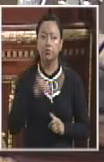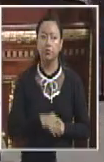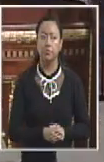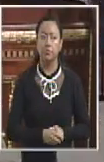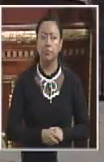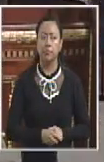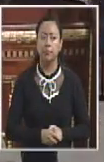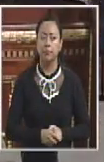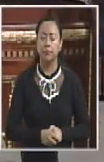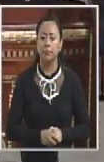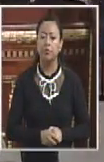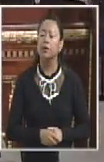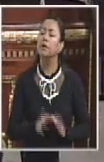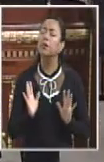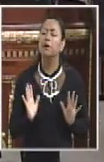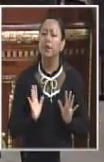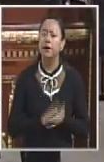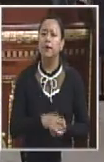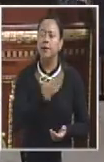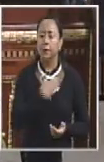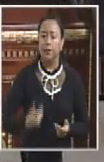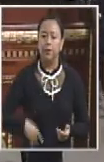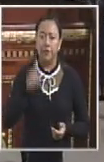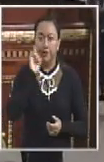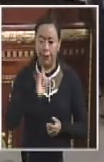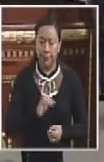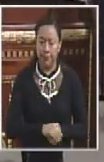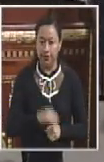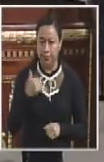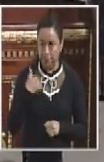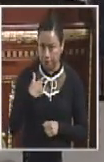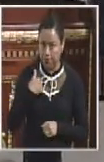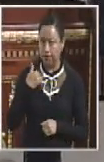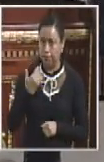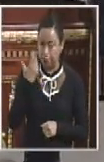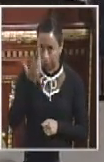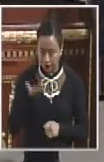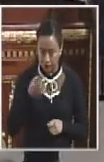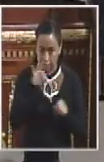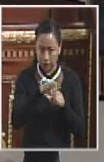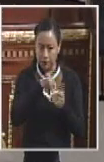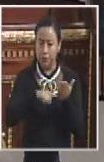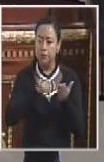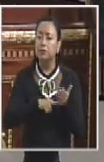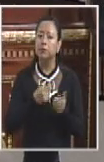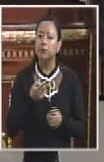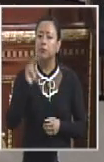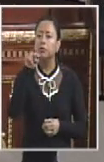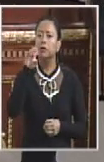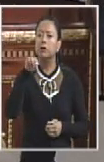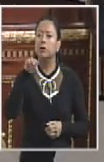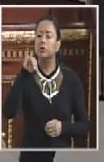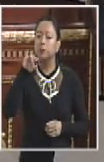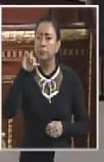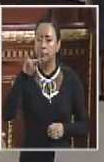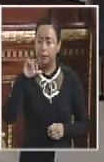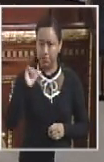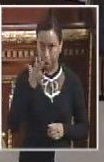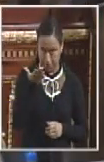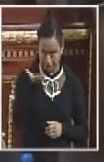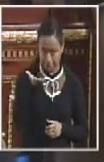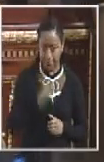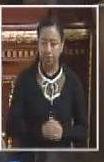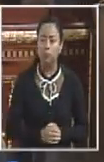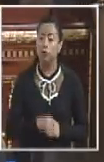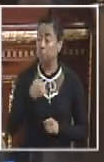No, Presidenta, nada más para sumarme a la solicitud de que se haga nominal esta votación, pero sí quiero dejar en claro